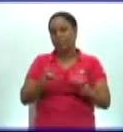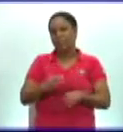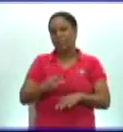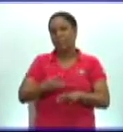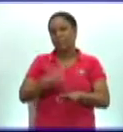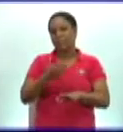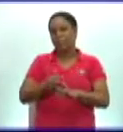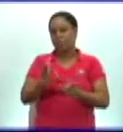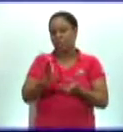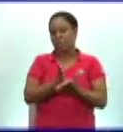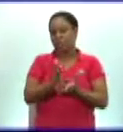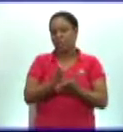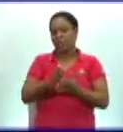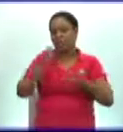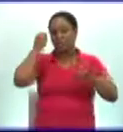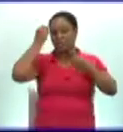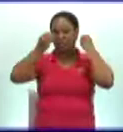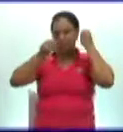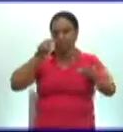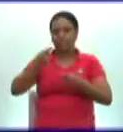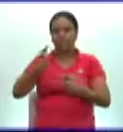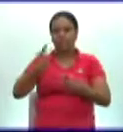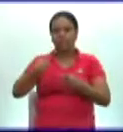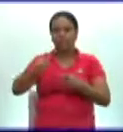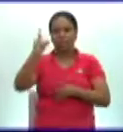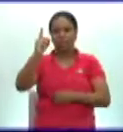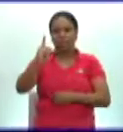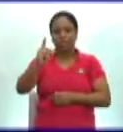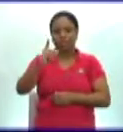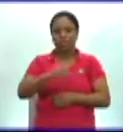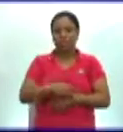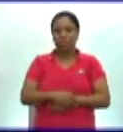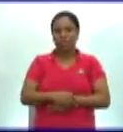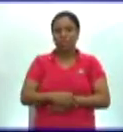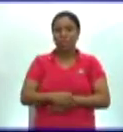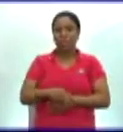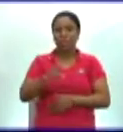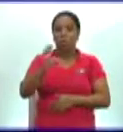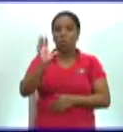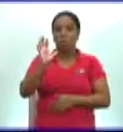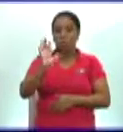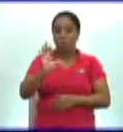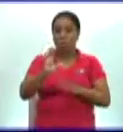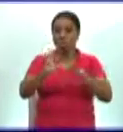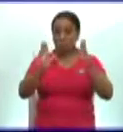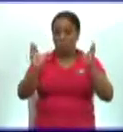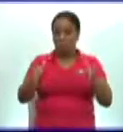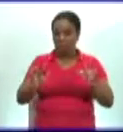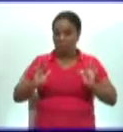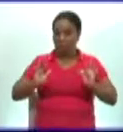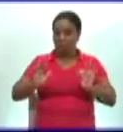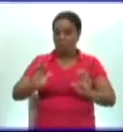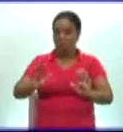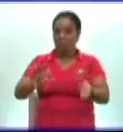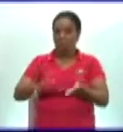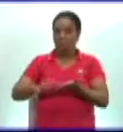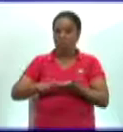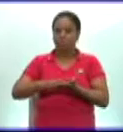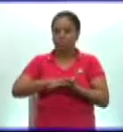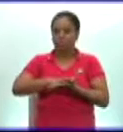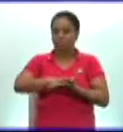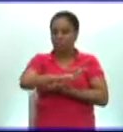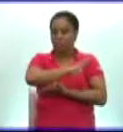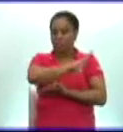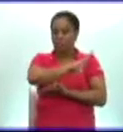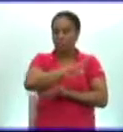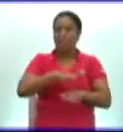¿verdad? Analicemos el otro inciso, el D. Un bloque que es empujado sobre una superficie horizontal y se